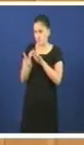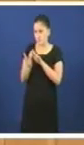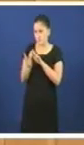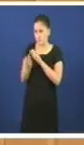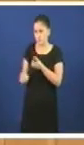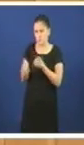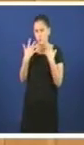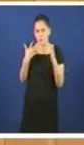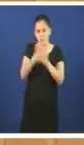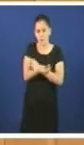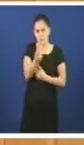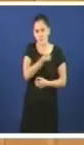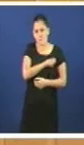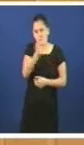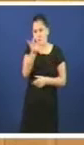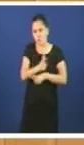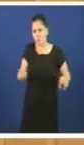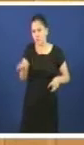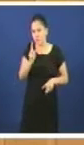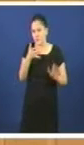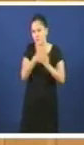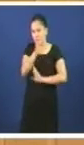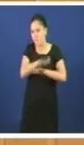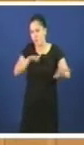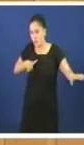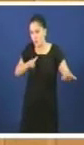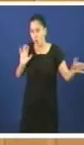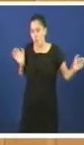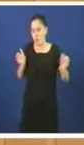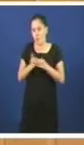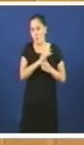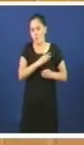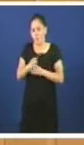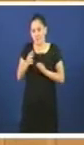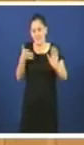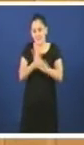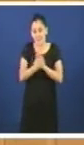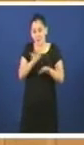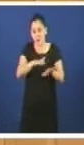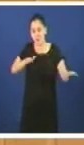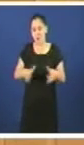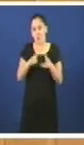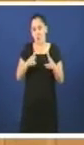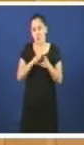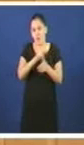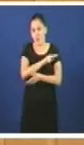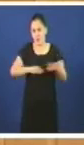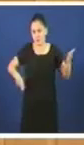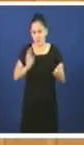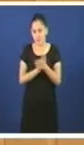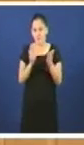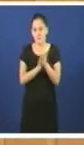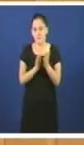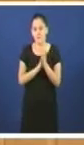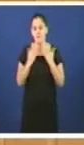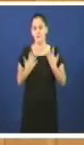unos pocos está se dirigiendo a moitos o partido popular la mayoría social de galicia y por lo tanto cuando para la menos nunca la de